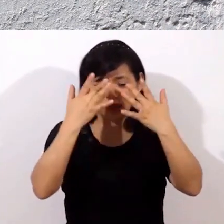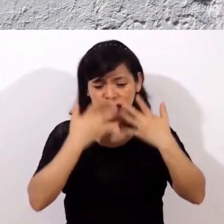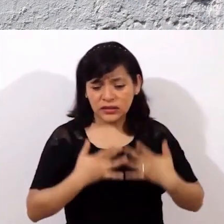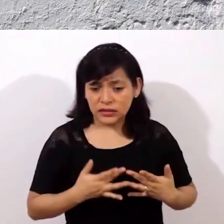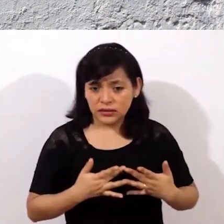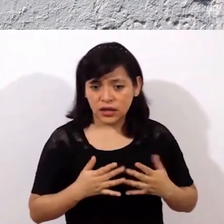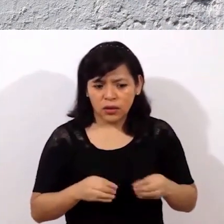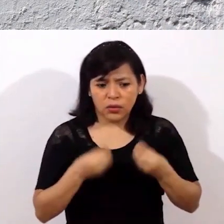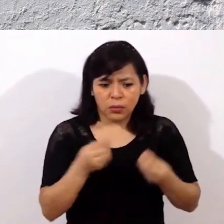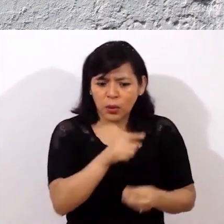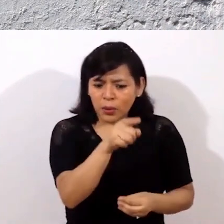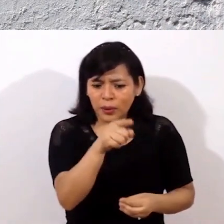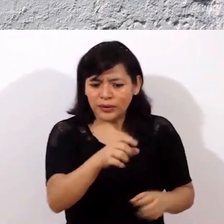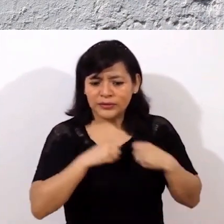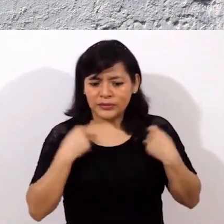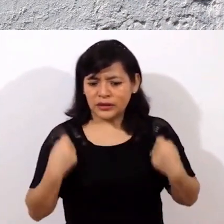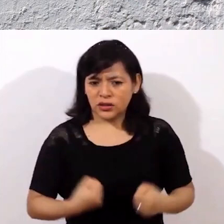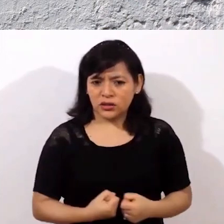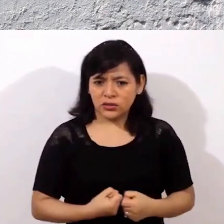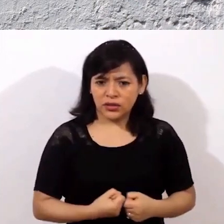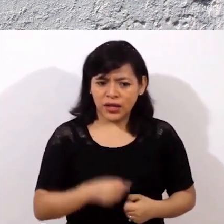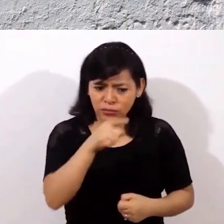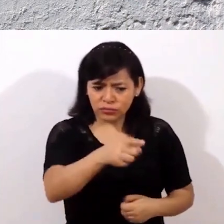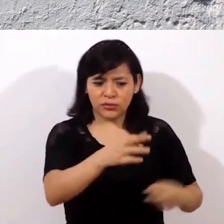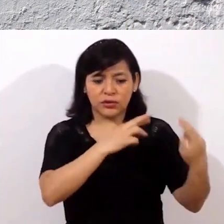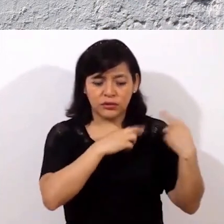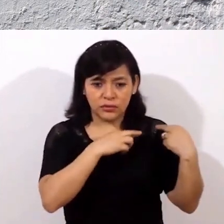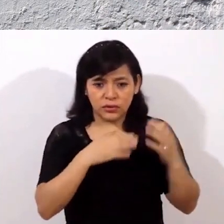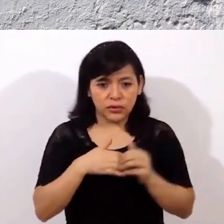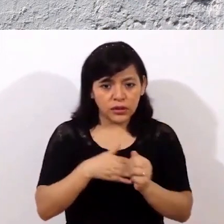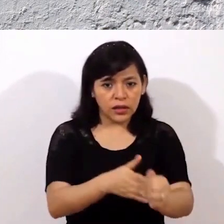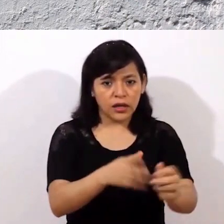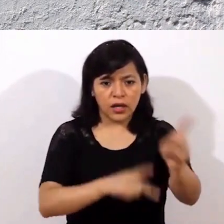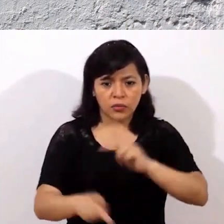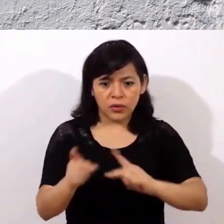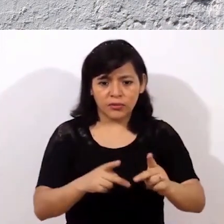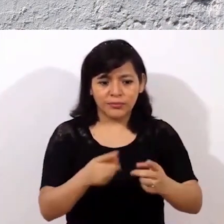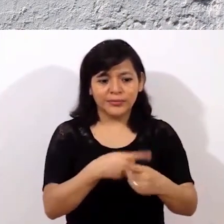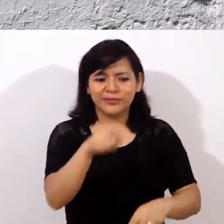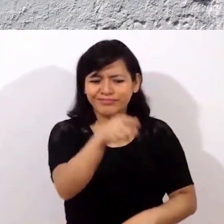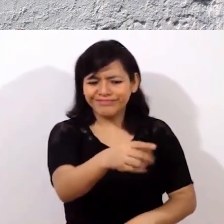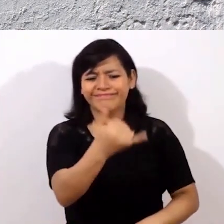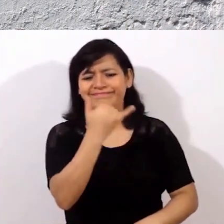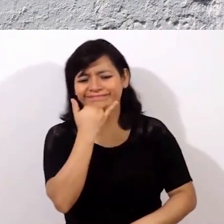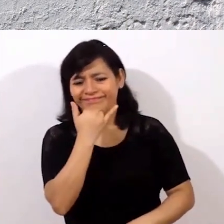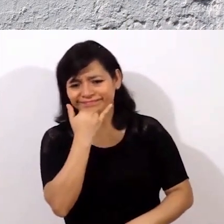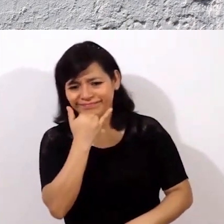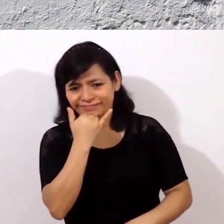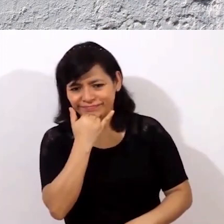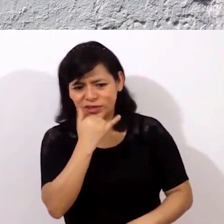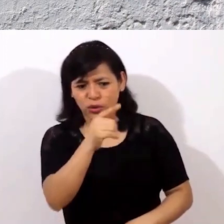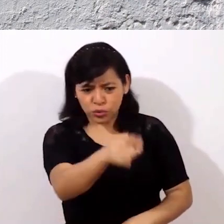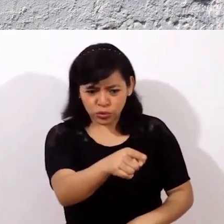que debe de guiar en lo correcto, en lo ecuánime, en lo justo, está también no solo